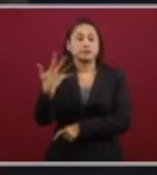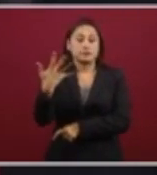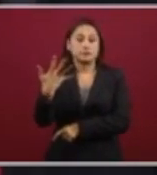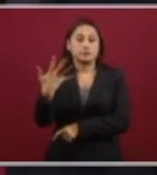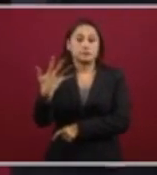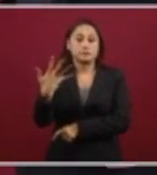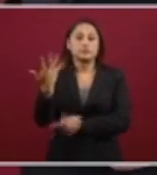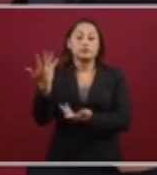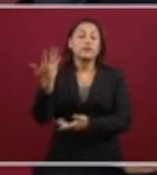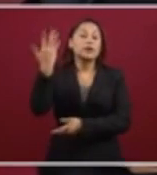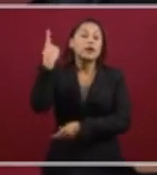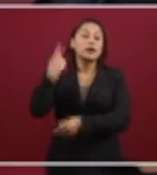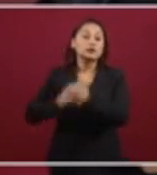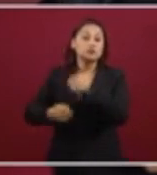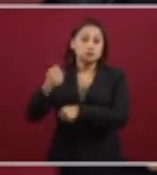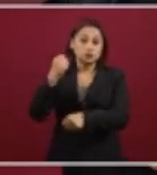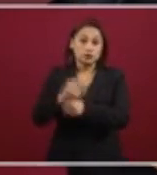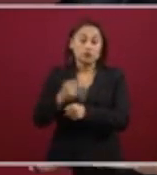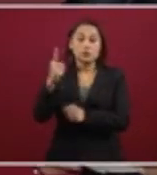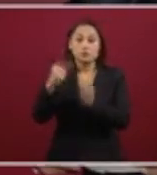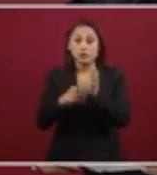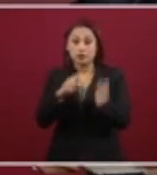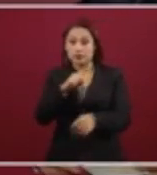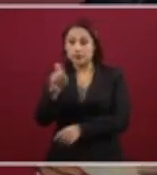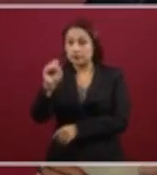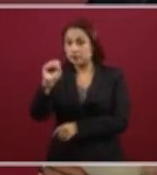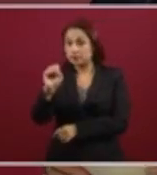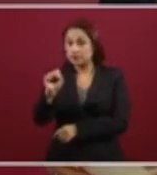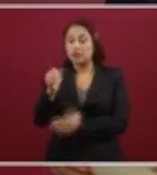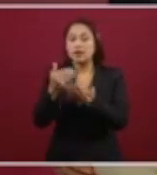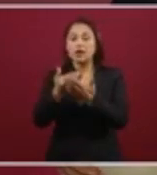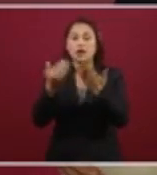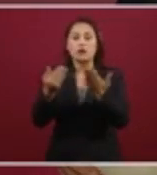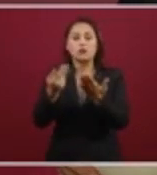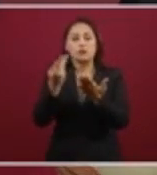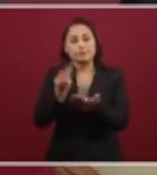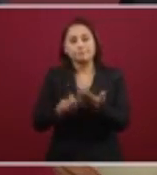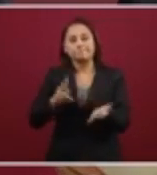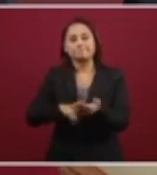pesos, sino 2,550 pesos.